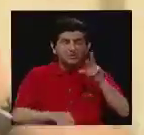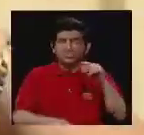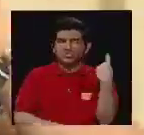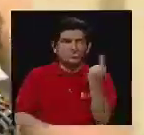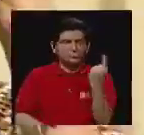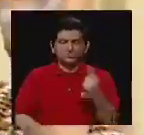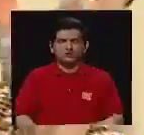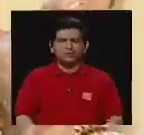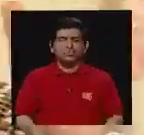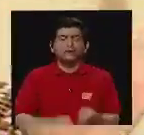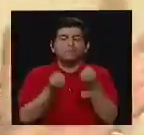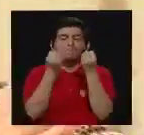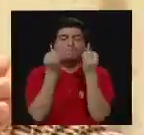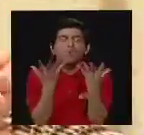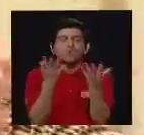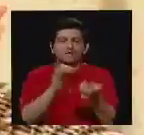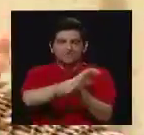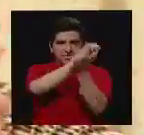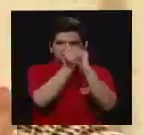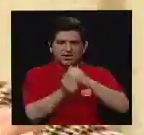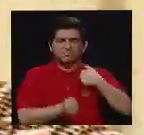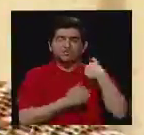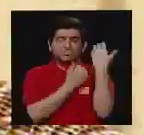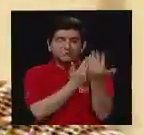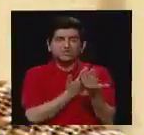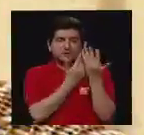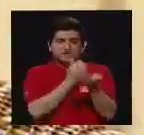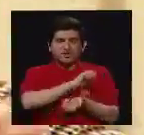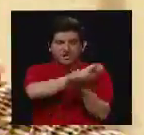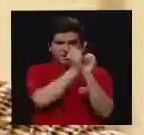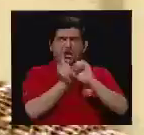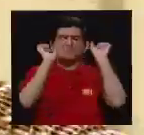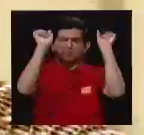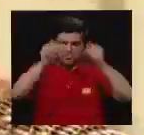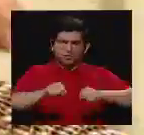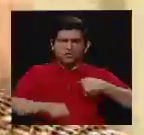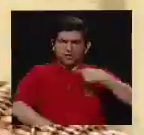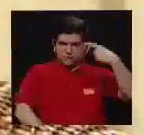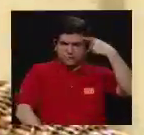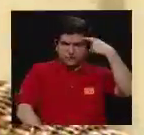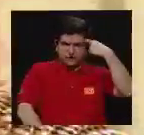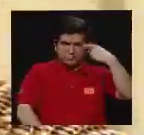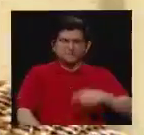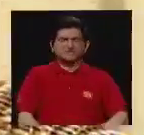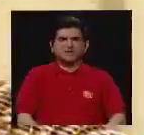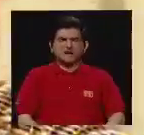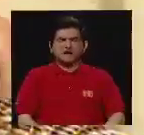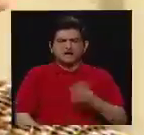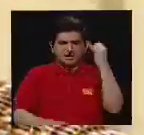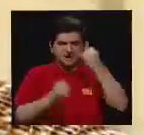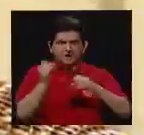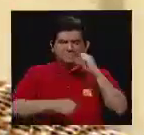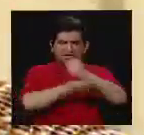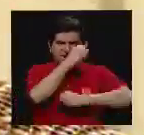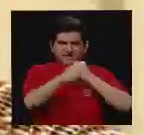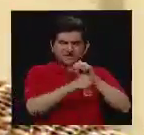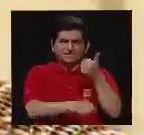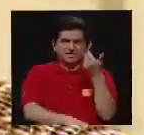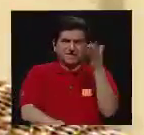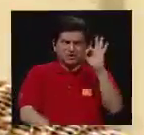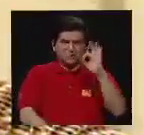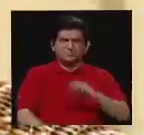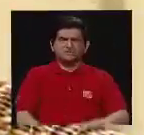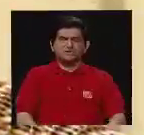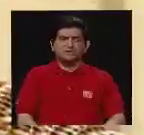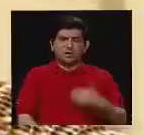eso no es que son cambios múltiples. Yo tengo esperanza de que los cambios son posibles, porque pienso que a finales del siglo